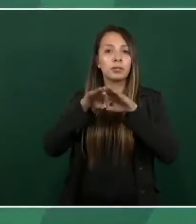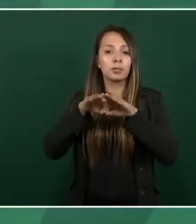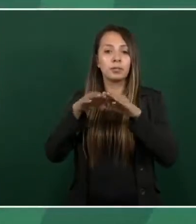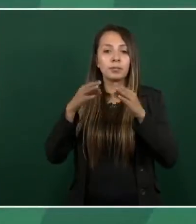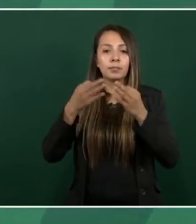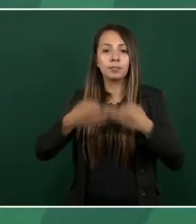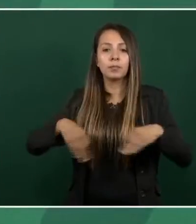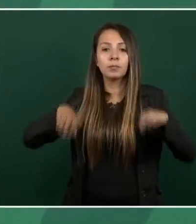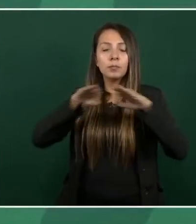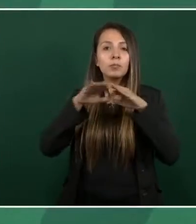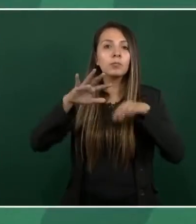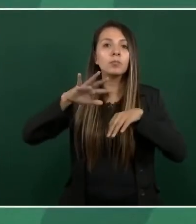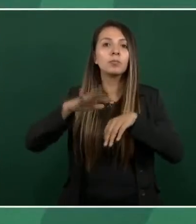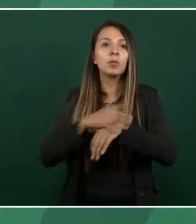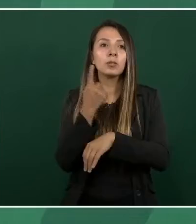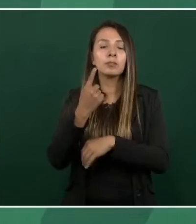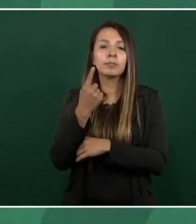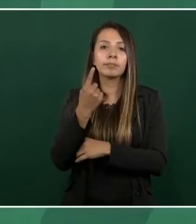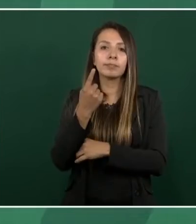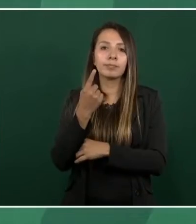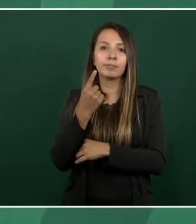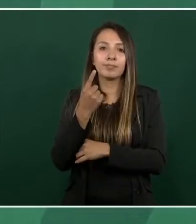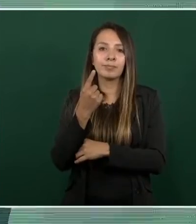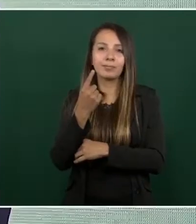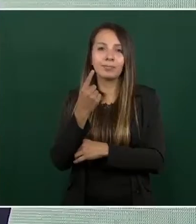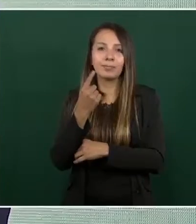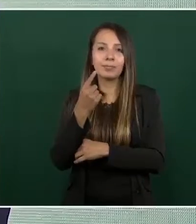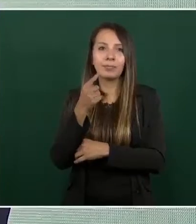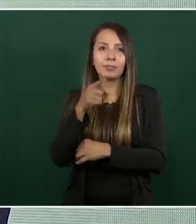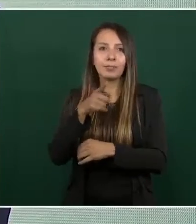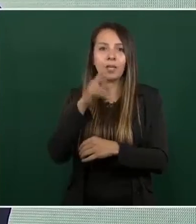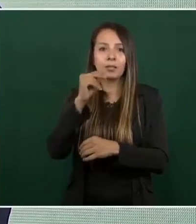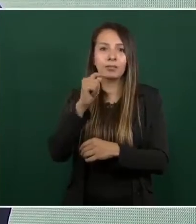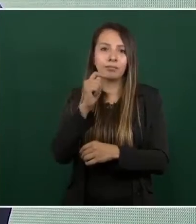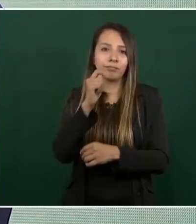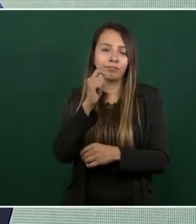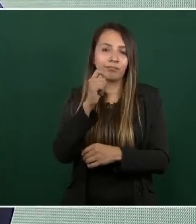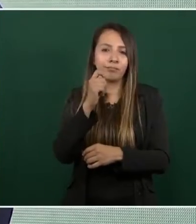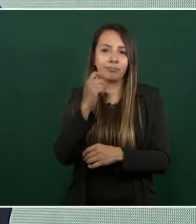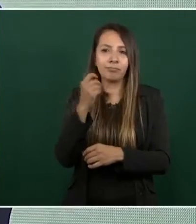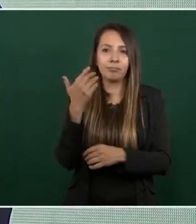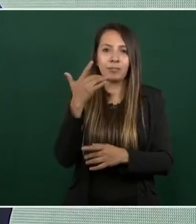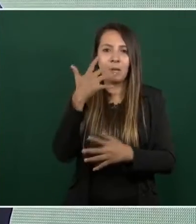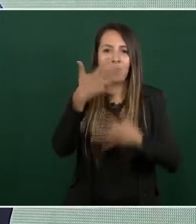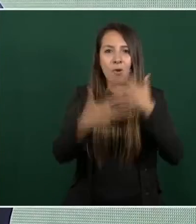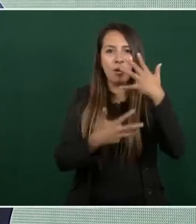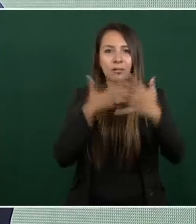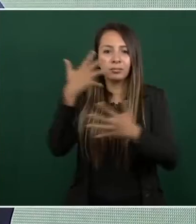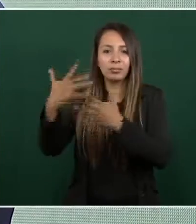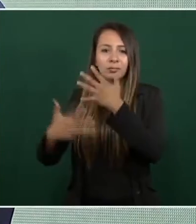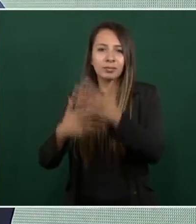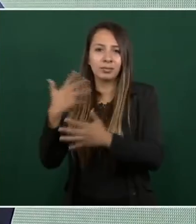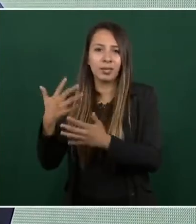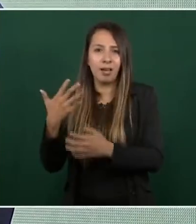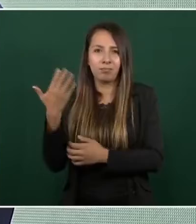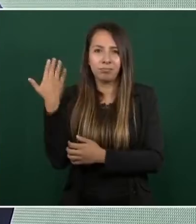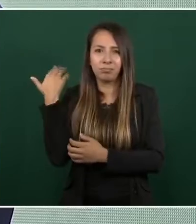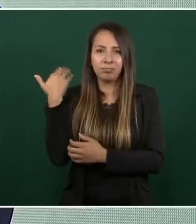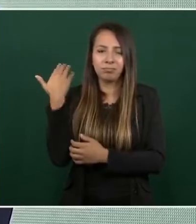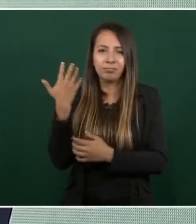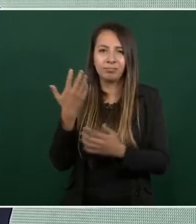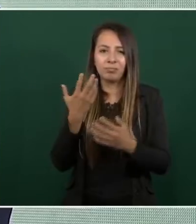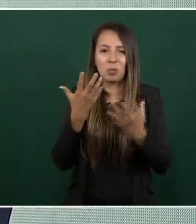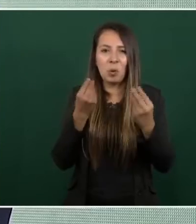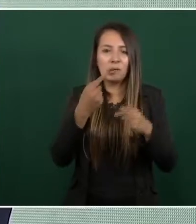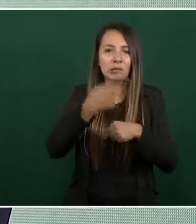fue muy importante, porque es un generador de violencia que estaba haciendo